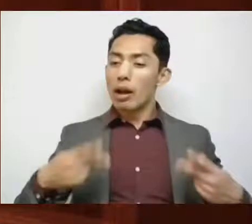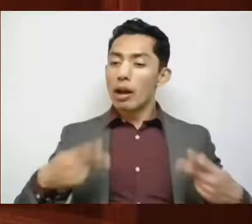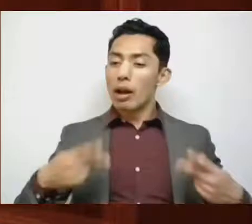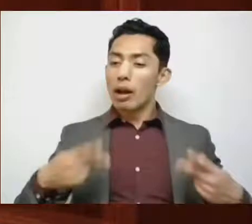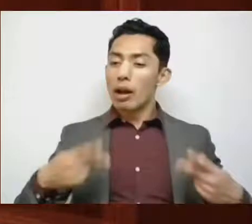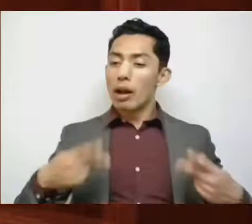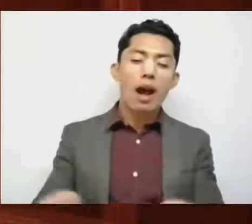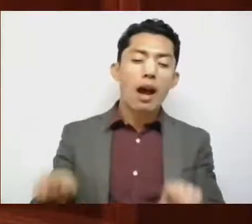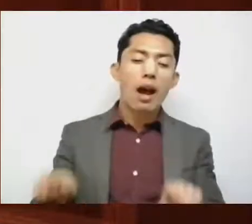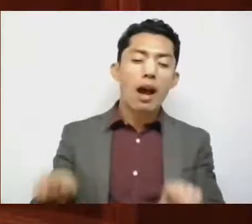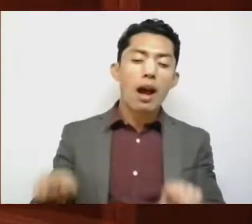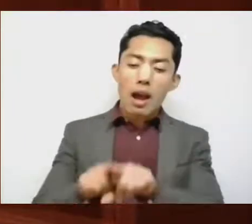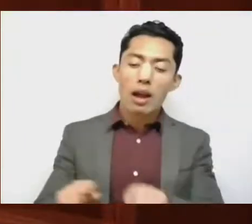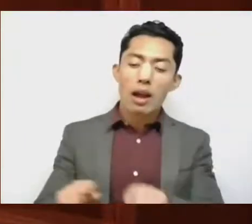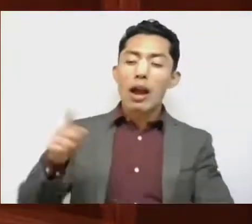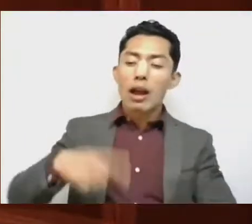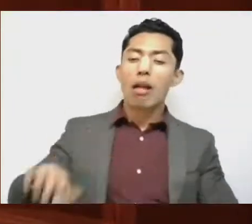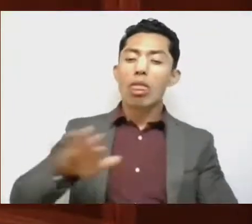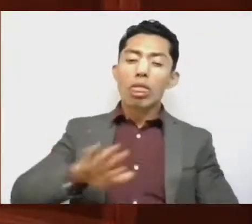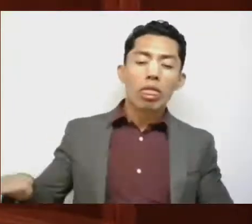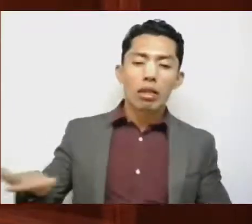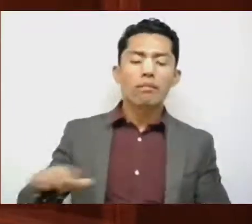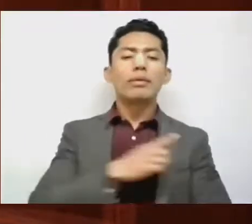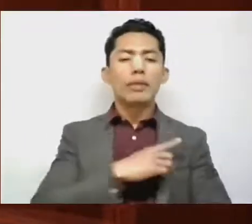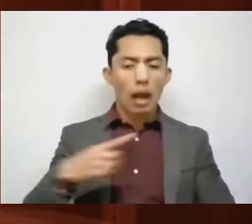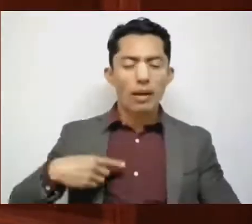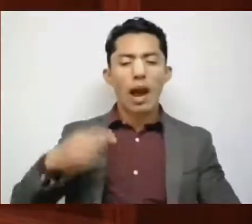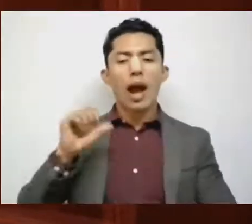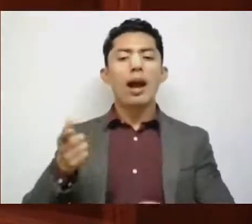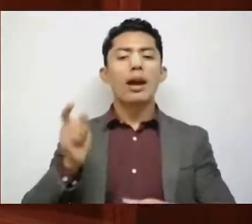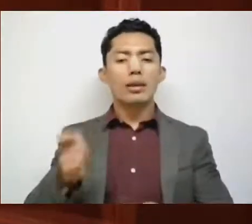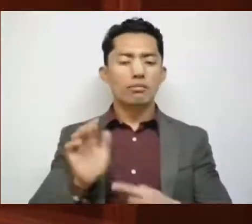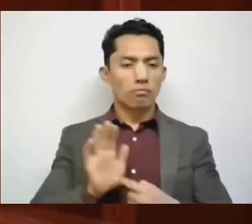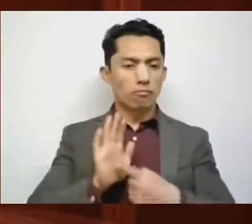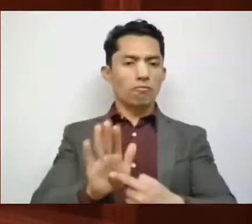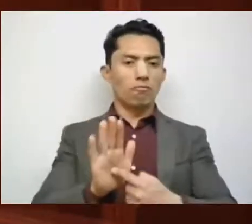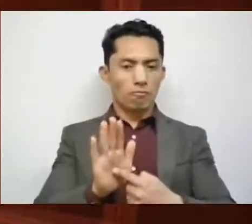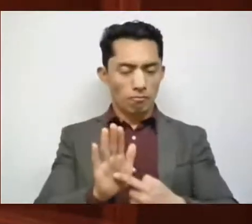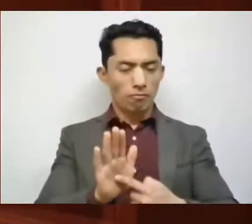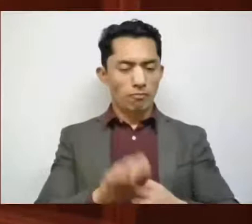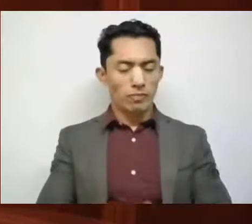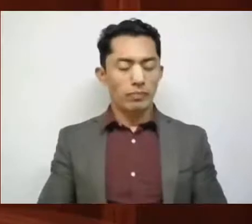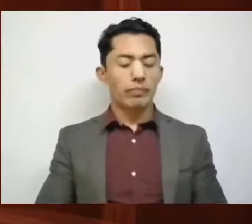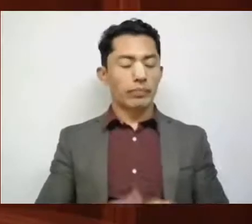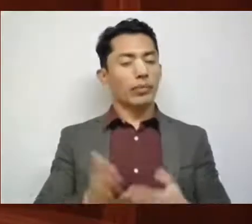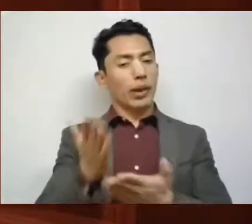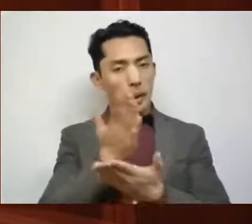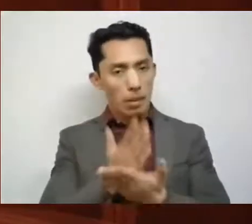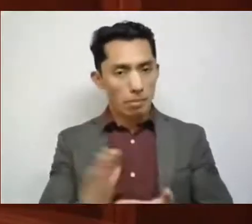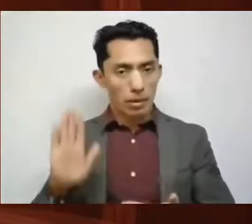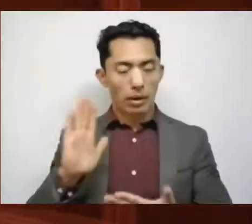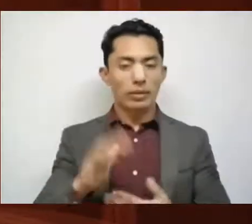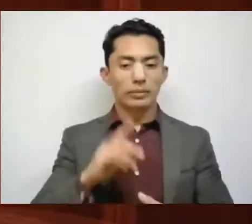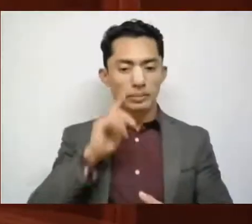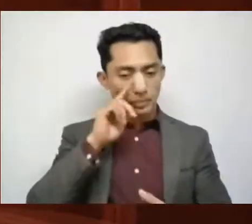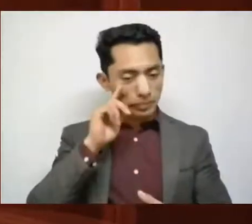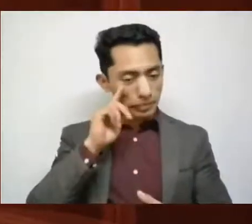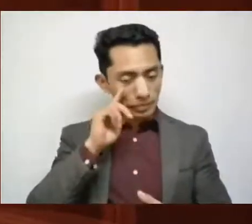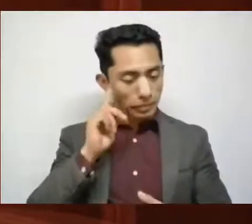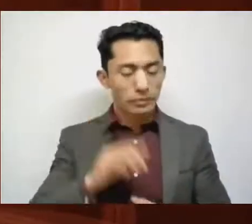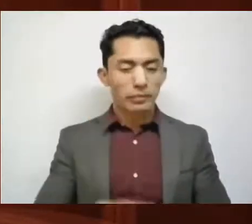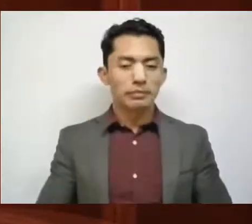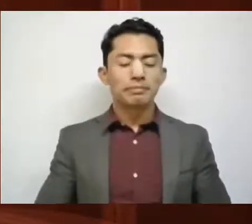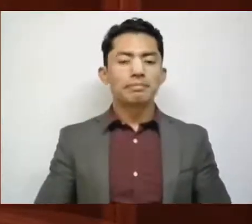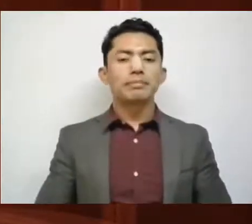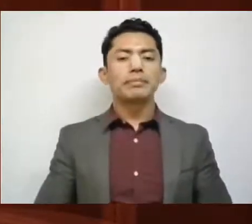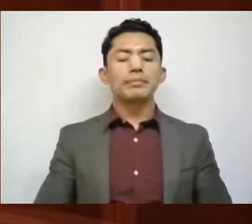históricamente excluidos sean nombrados y sean visibles. Por otro lado, muy independiente a que